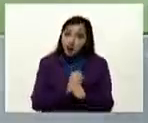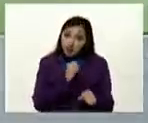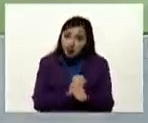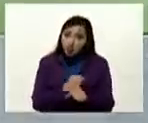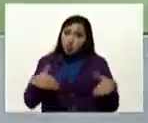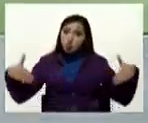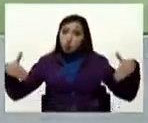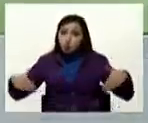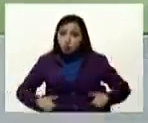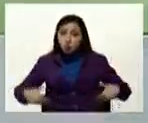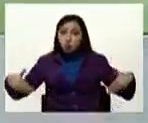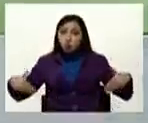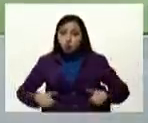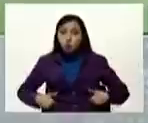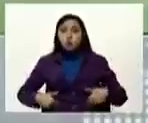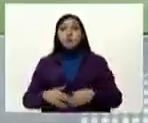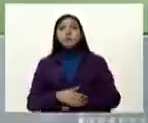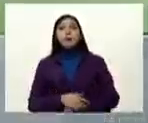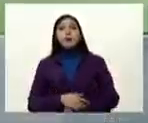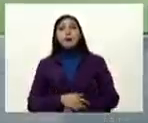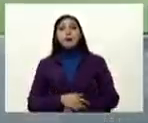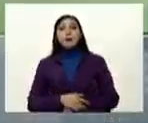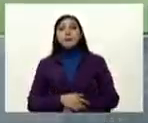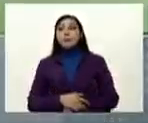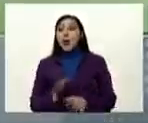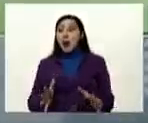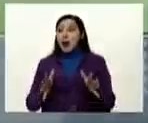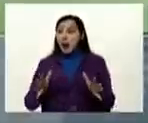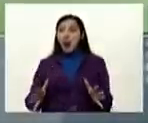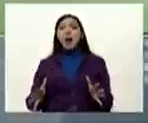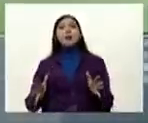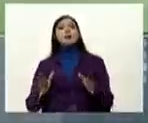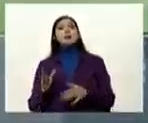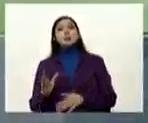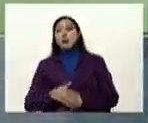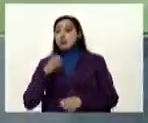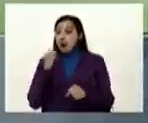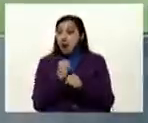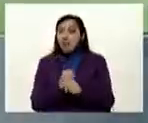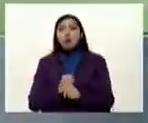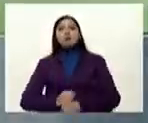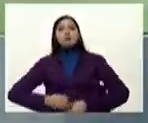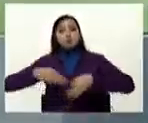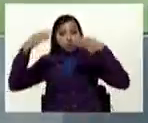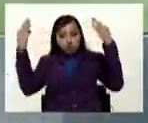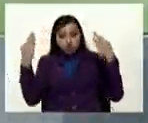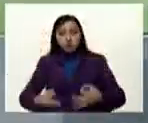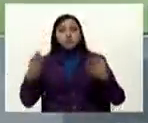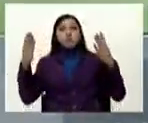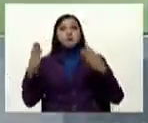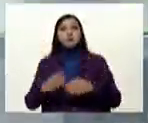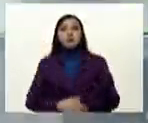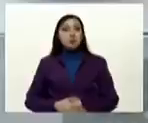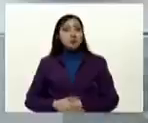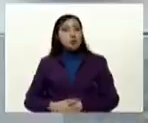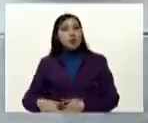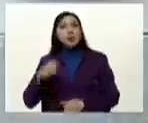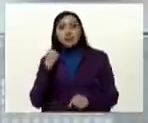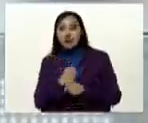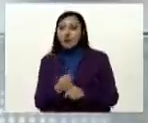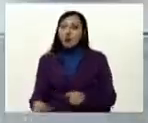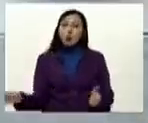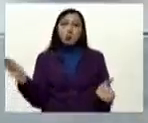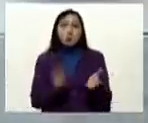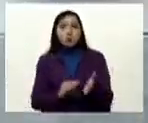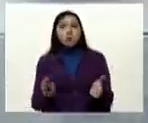Al trabajo nadie le gana, así de sencillo, trabajo, trabajo y más